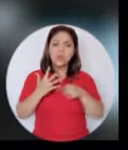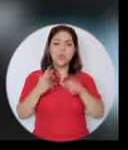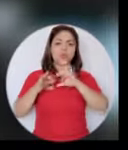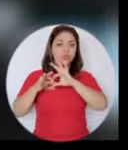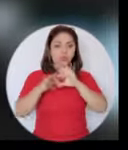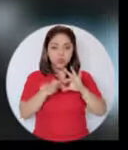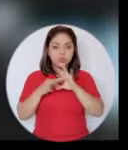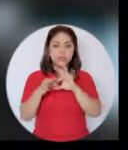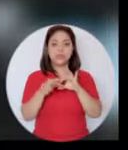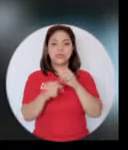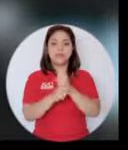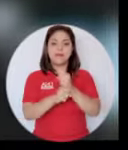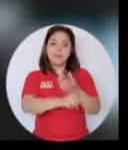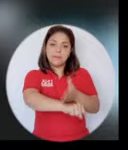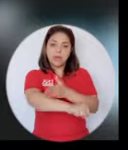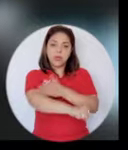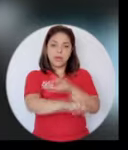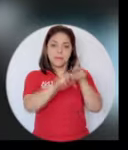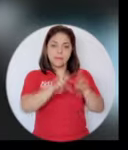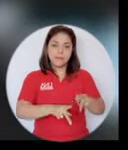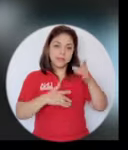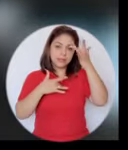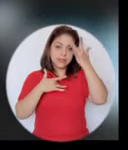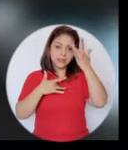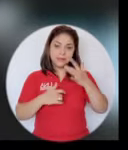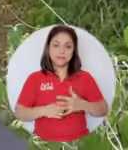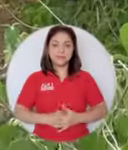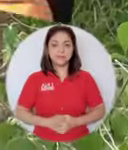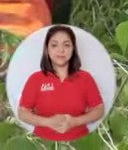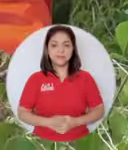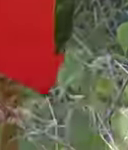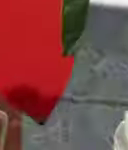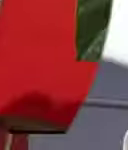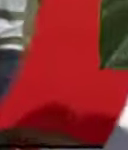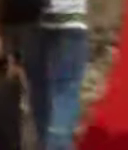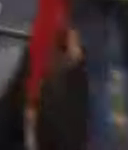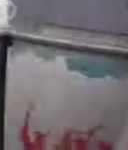tiene que ser trabajado de manera multidisciplinaria para la mejora del paciente.